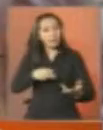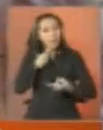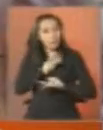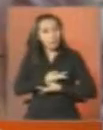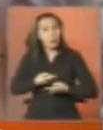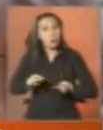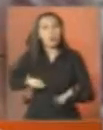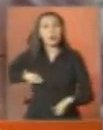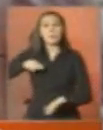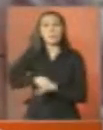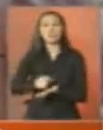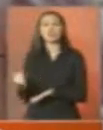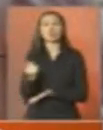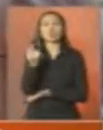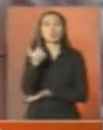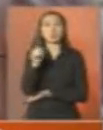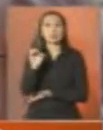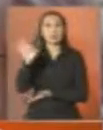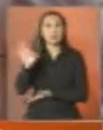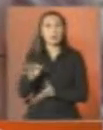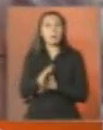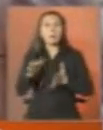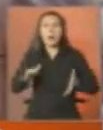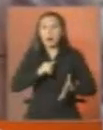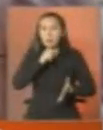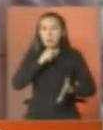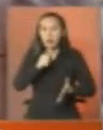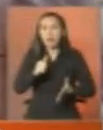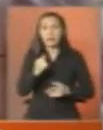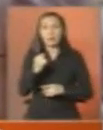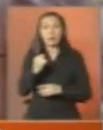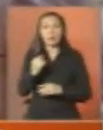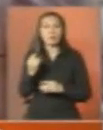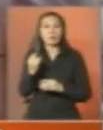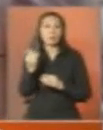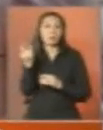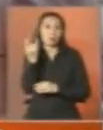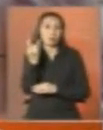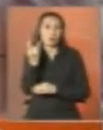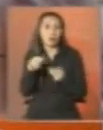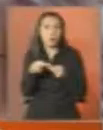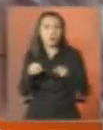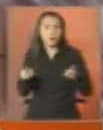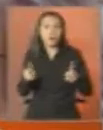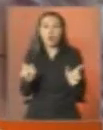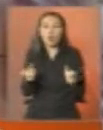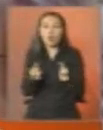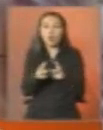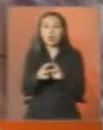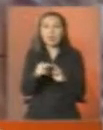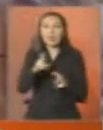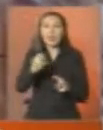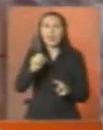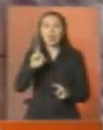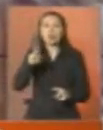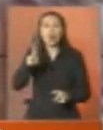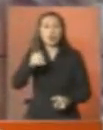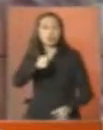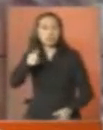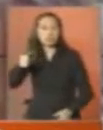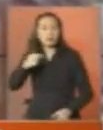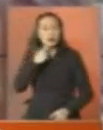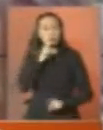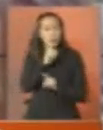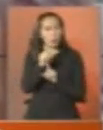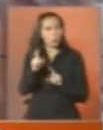de financiar solo al 60% más vulnerable de las casas de estudio públicas. En el Consejo de Rectores se preguntan si